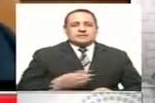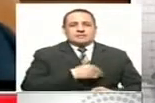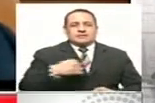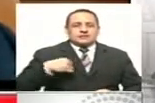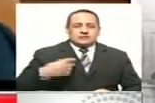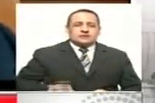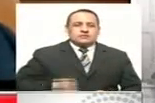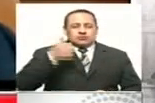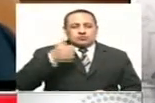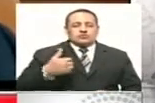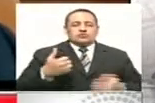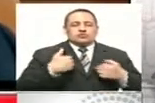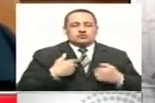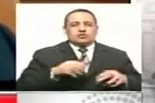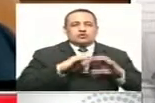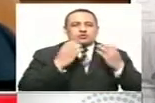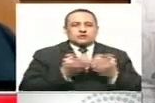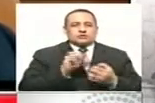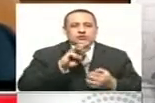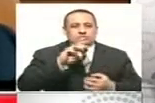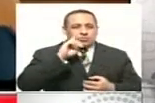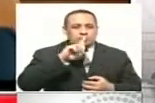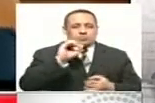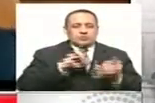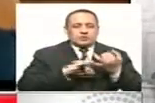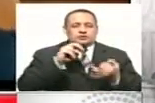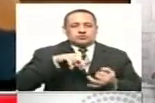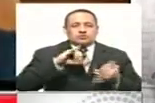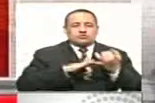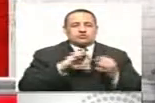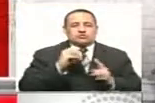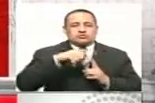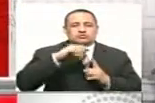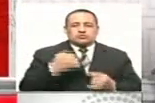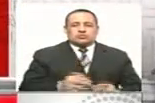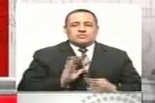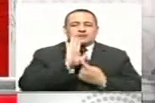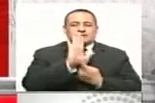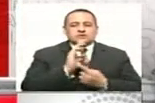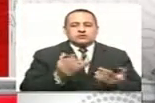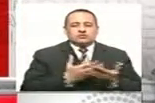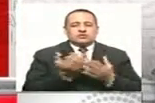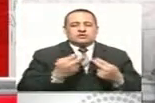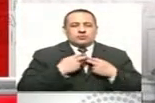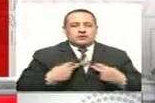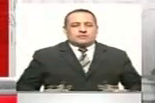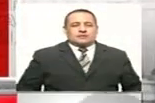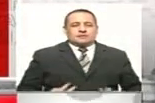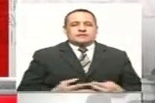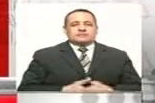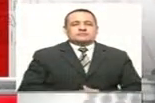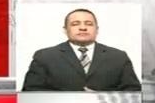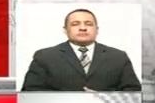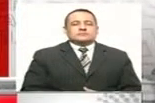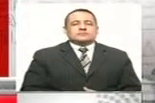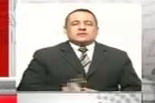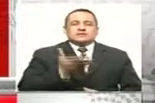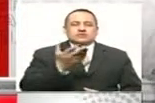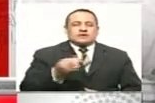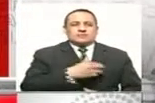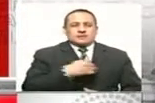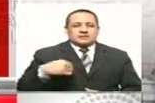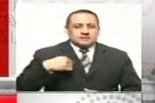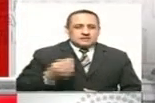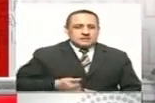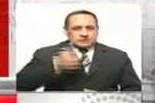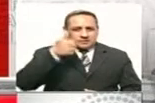de Ministros. Soy el congresista Wilson Soto Palacios, representante de la región de Huancavelica. Señora presidenta